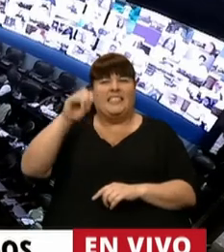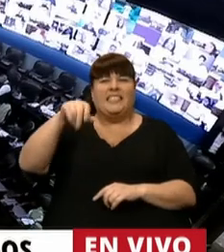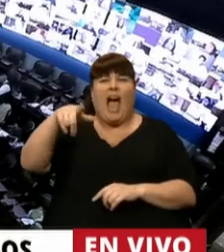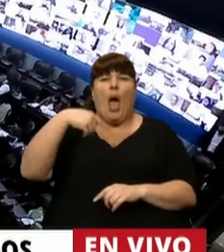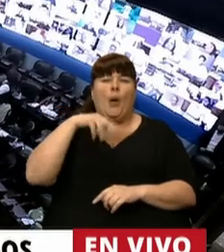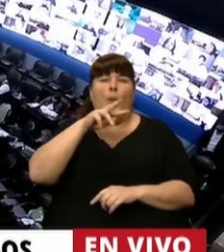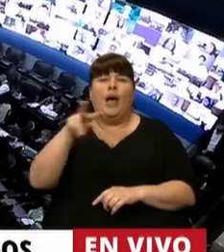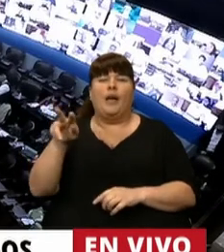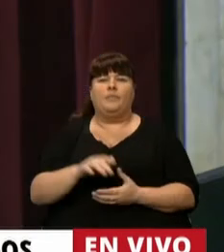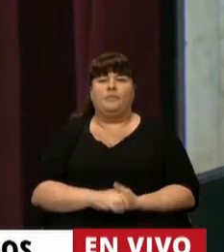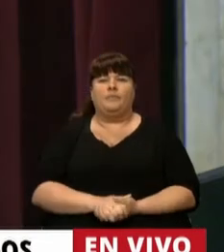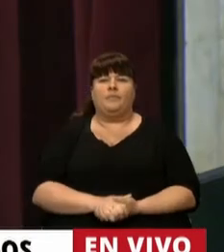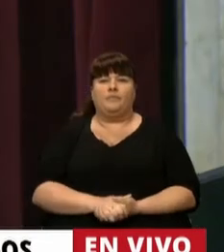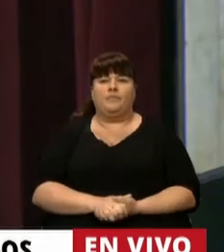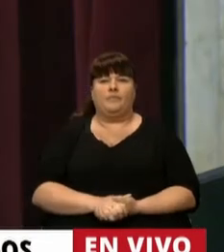por acá.